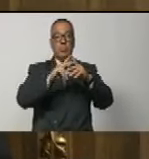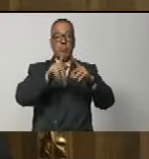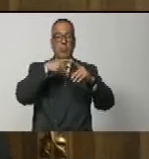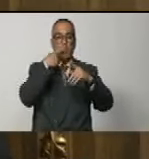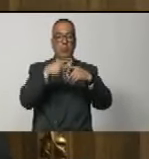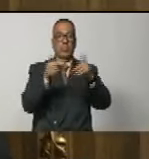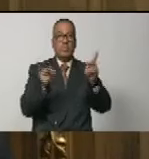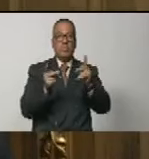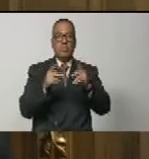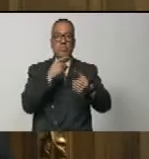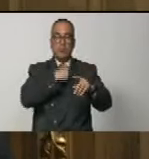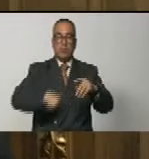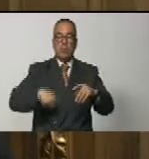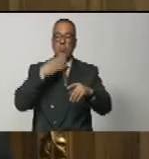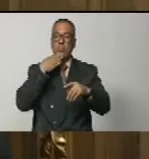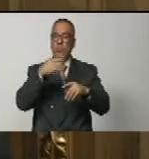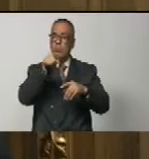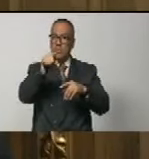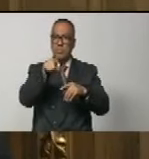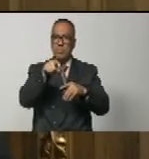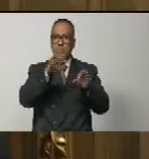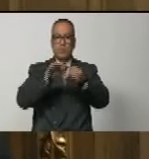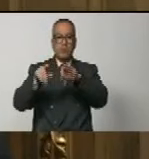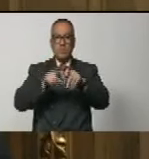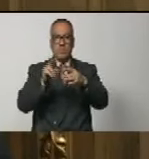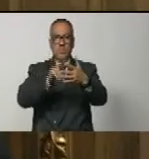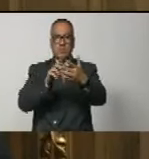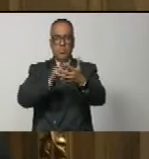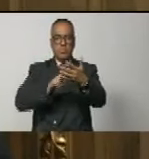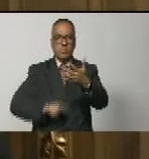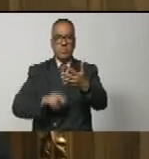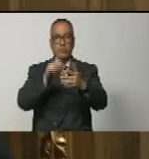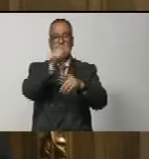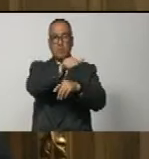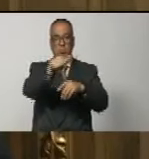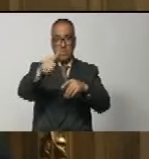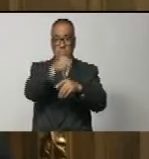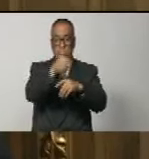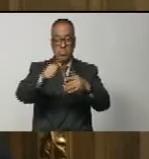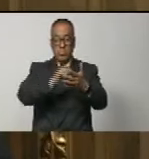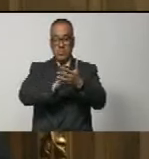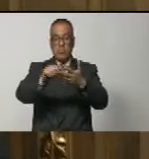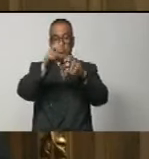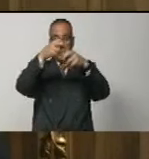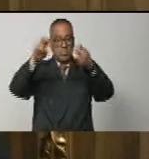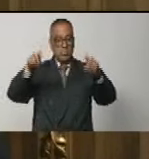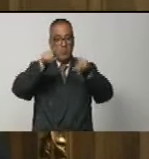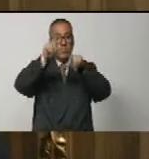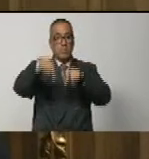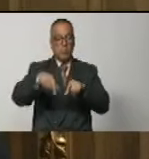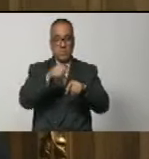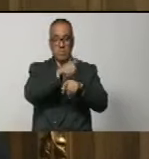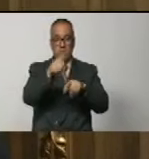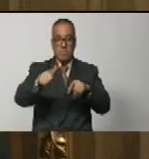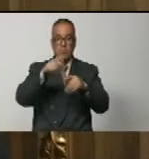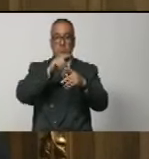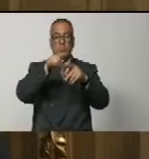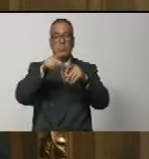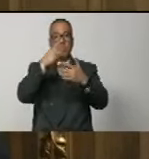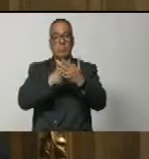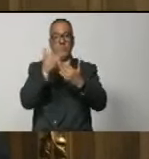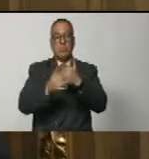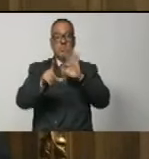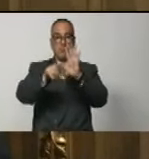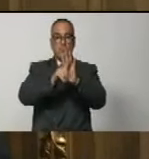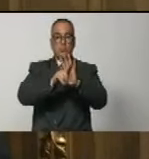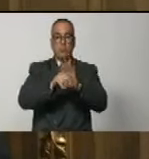Popular. El presidente solicitó de la secretaría la lectura de artículo por artículo, títulos, capítulos, epígrafes y acápites del proyecto de